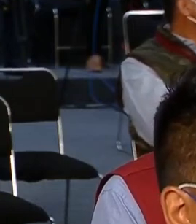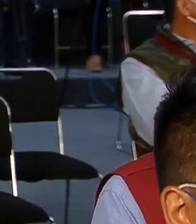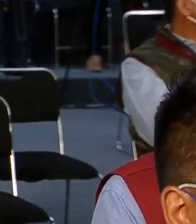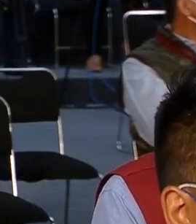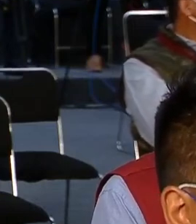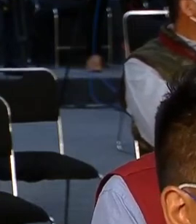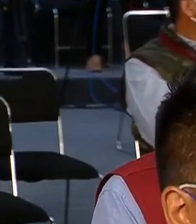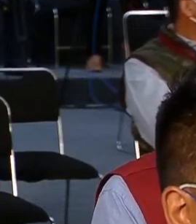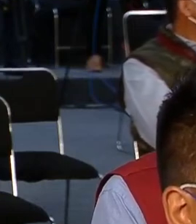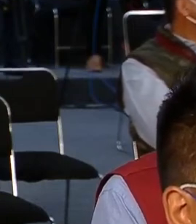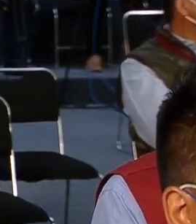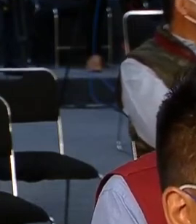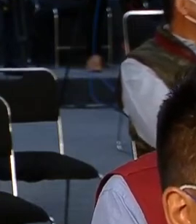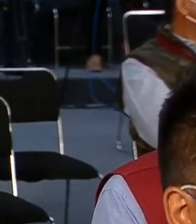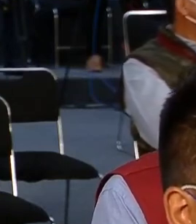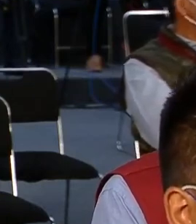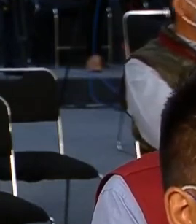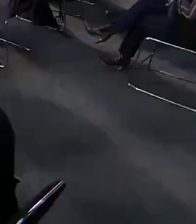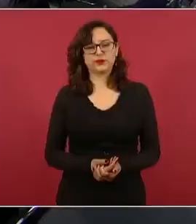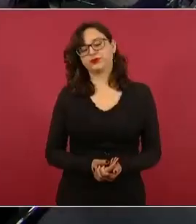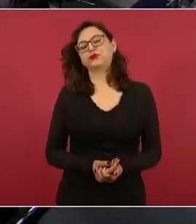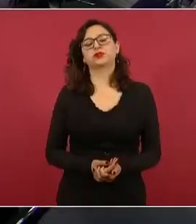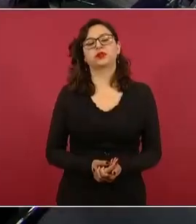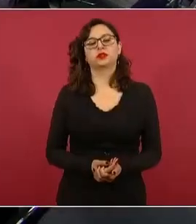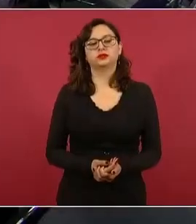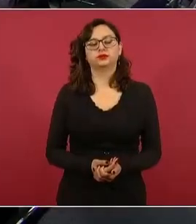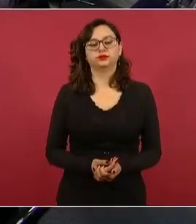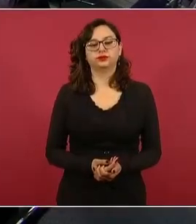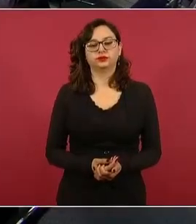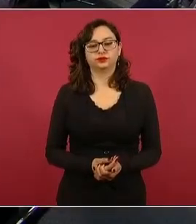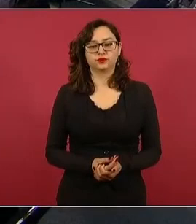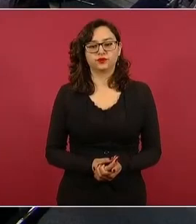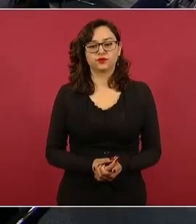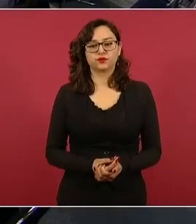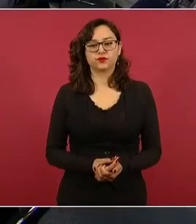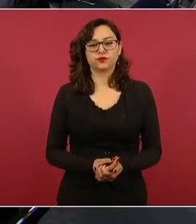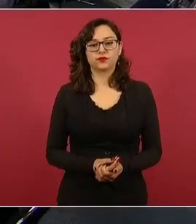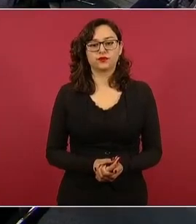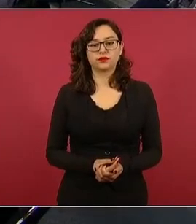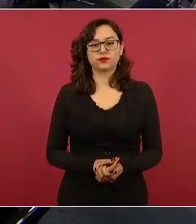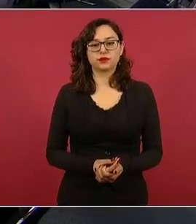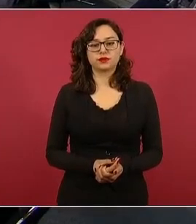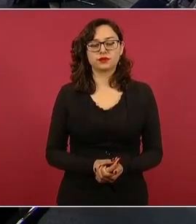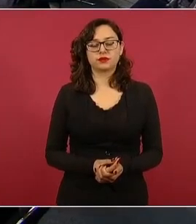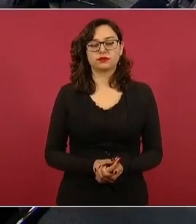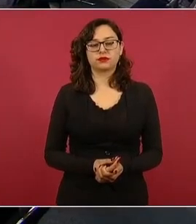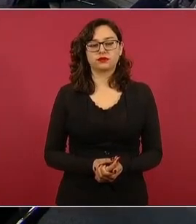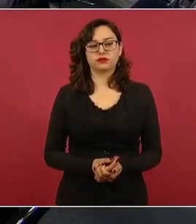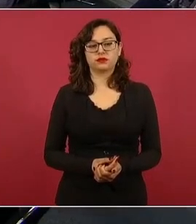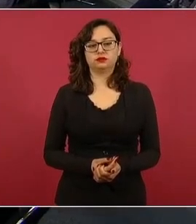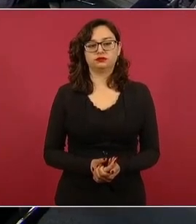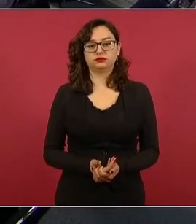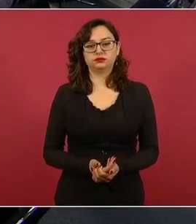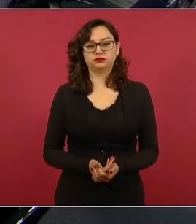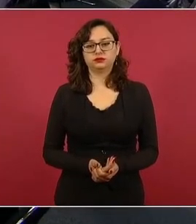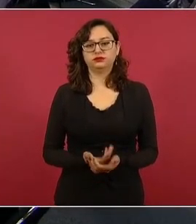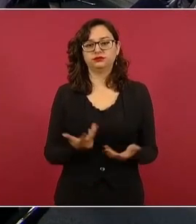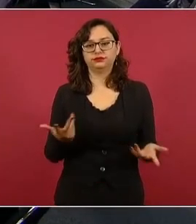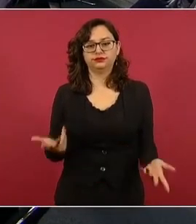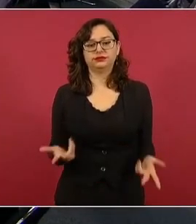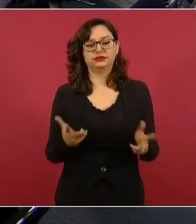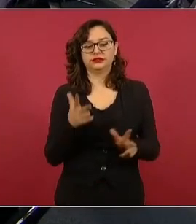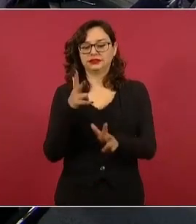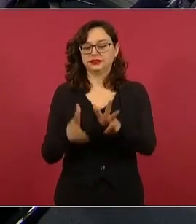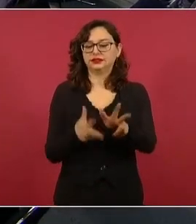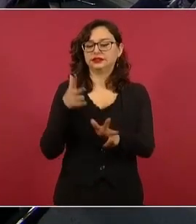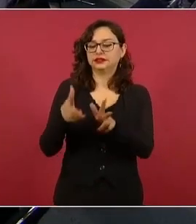queman para cultivar para autoconsumo de maíz, de frijol. Entonces el Tren Maya sí les